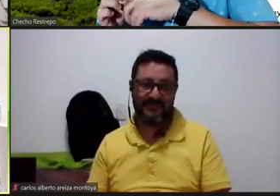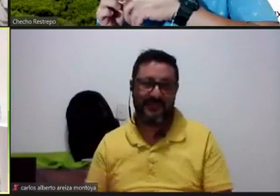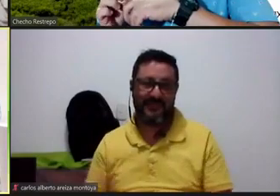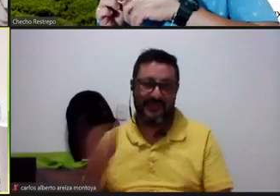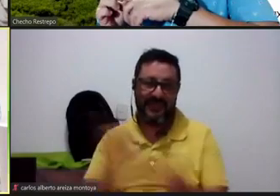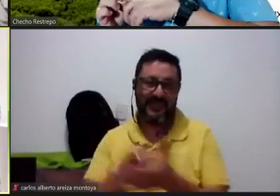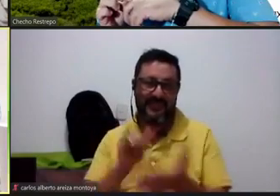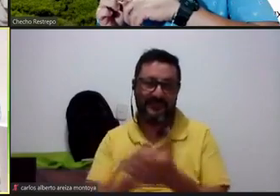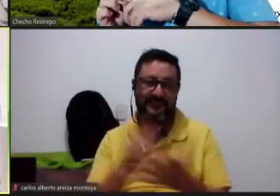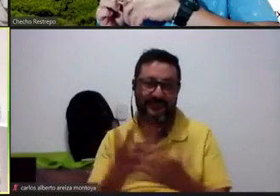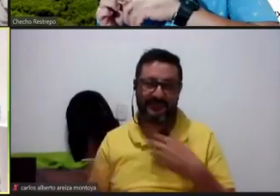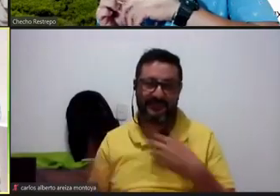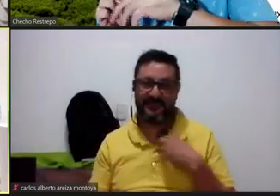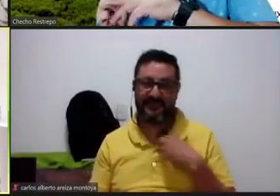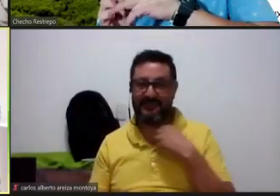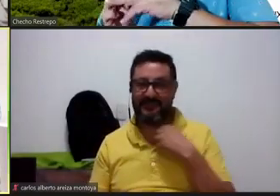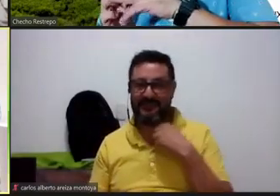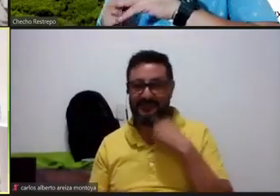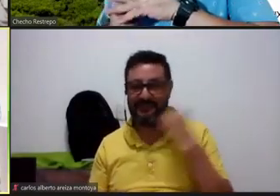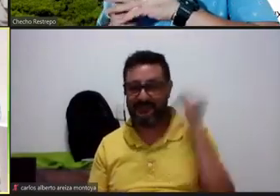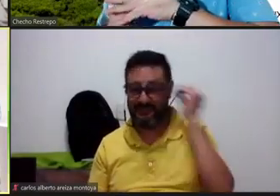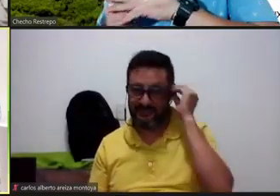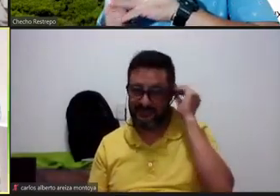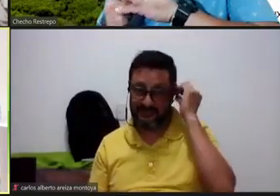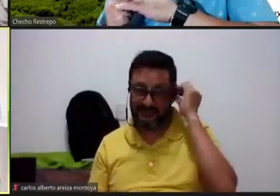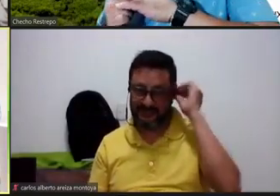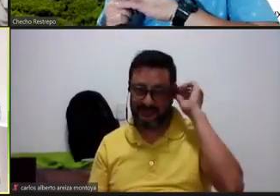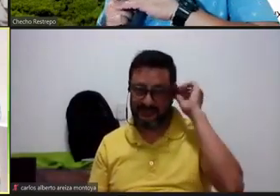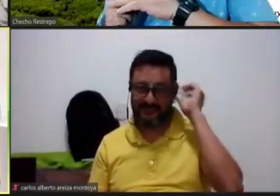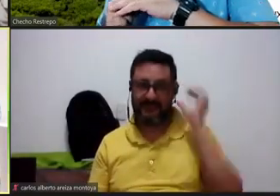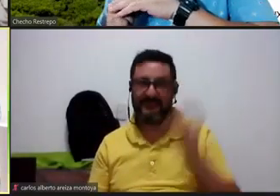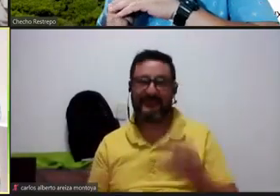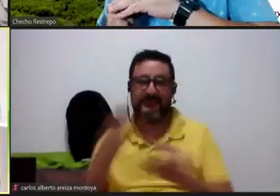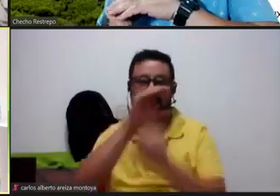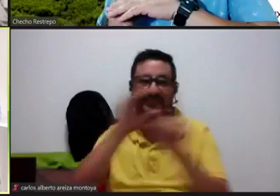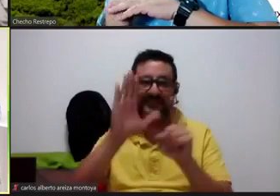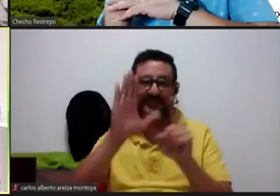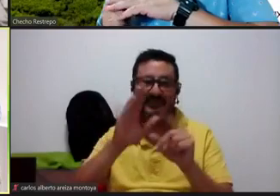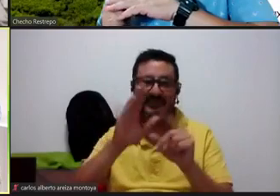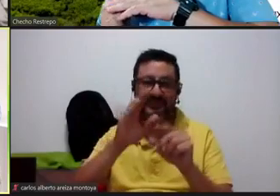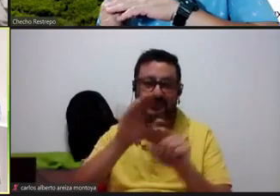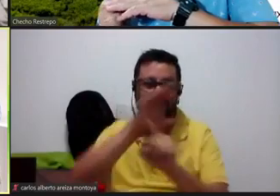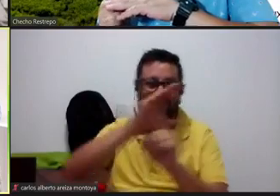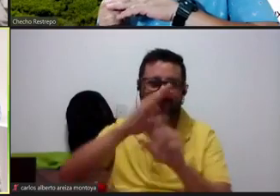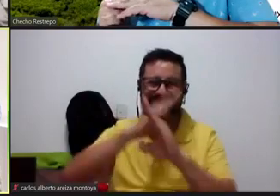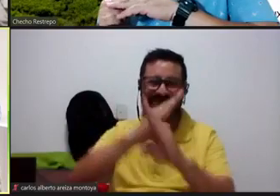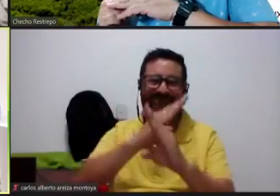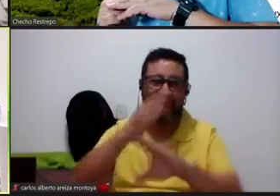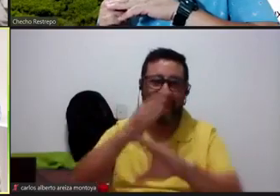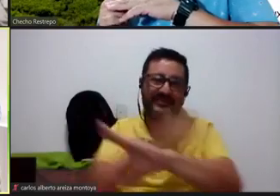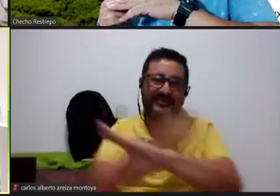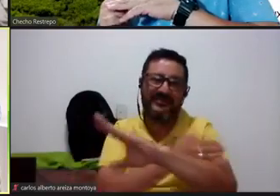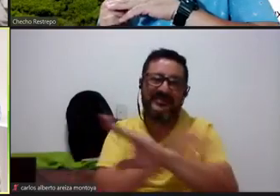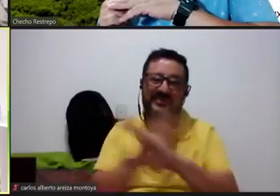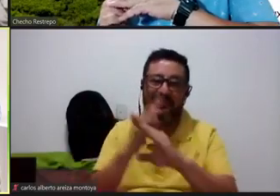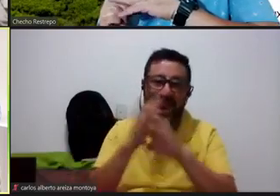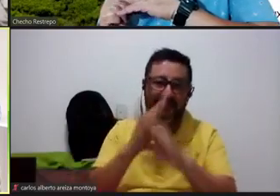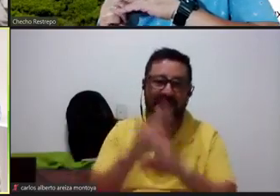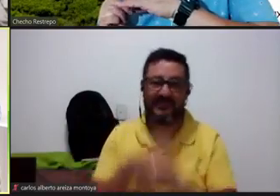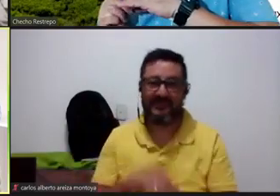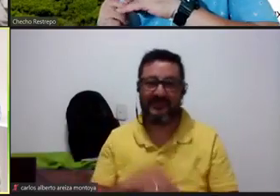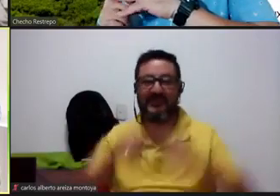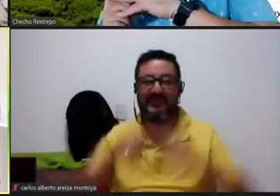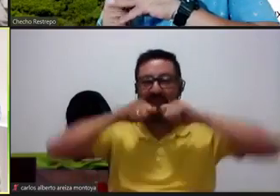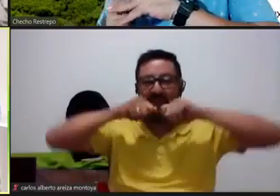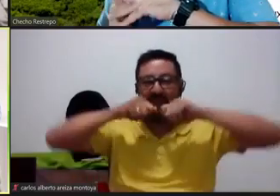Y las palabras que dijiste de la cultura preventiva, ojalá podamos llegar a más personas con